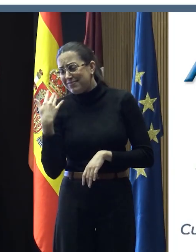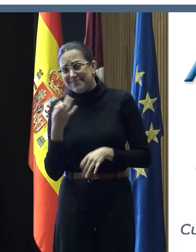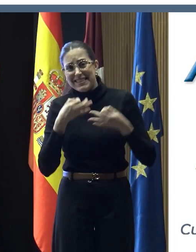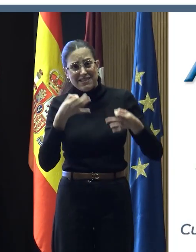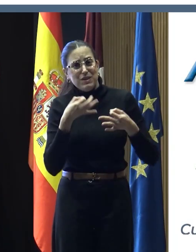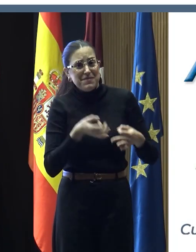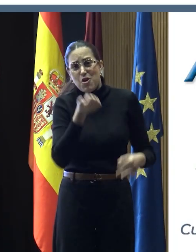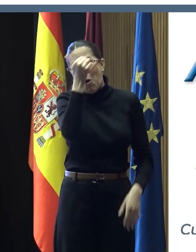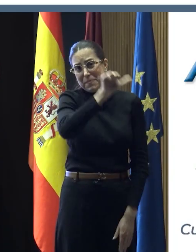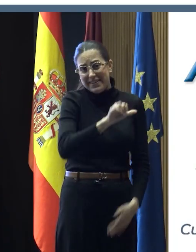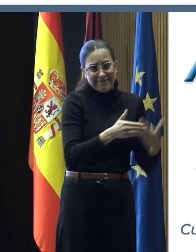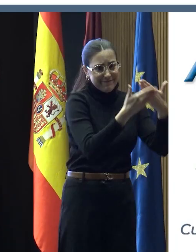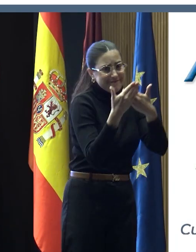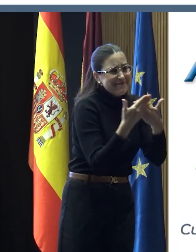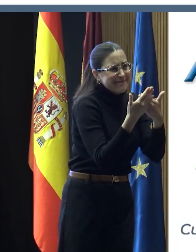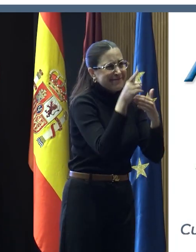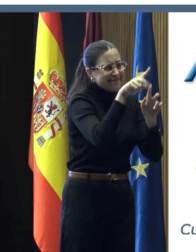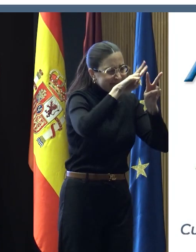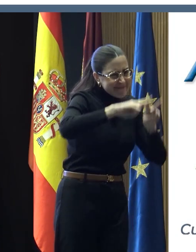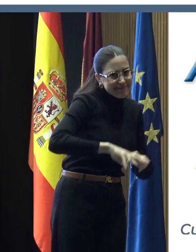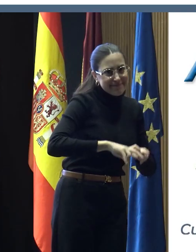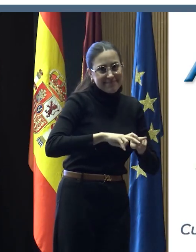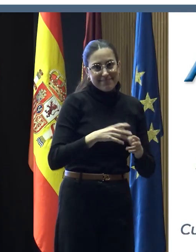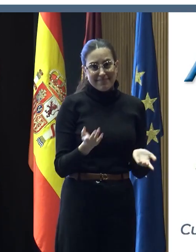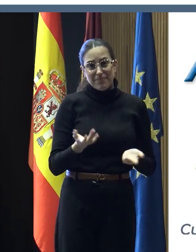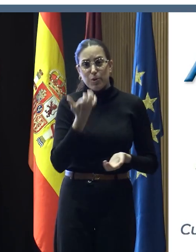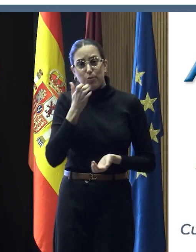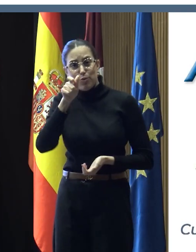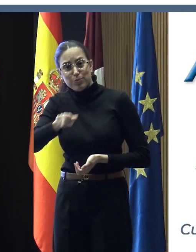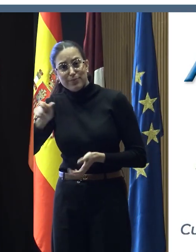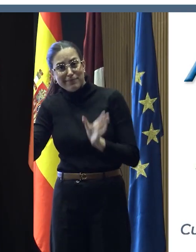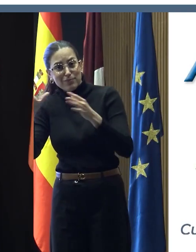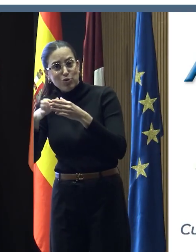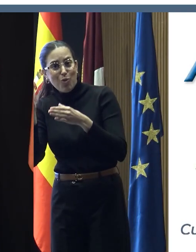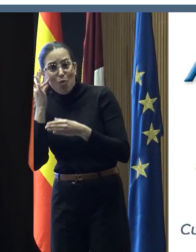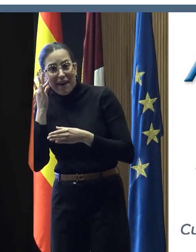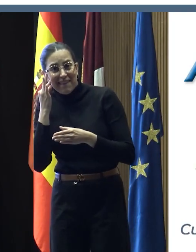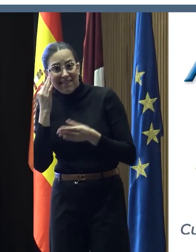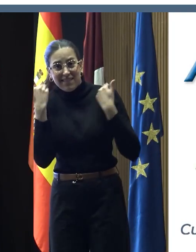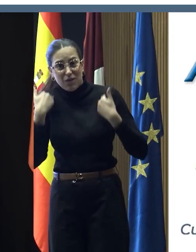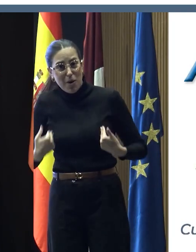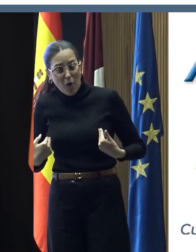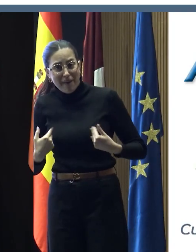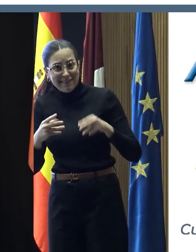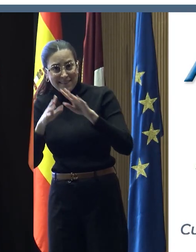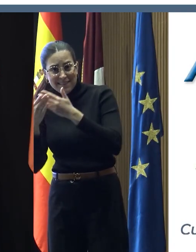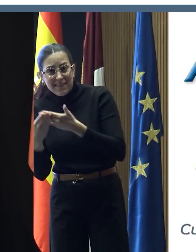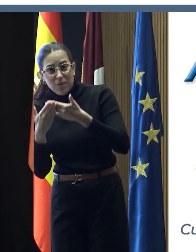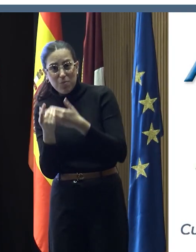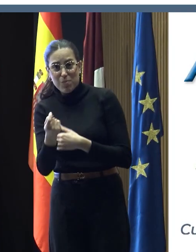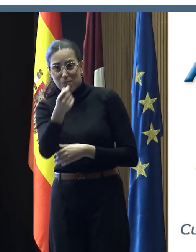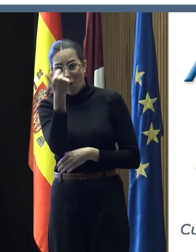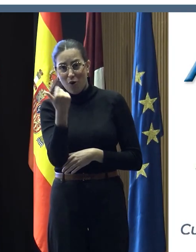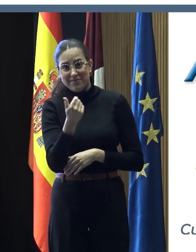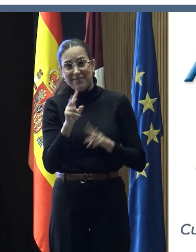como se estudió solo la fisiología en el macho o la farmacología en